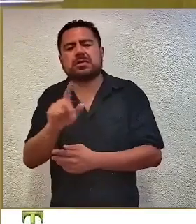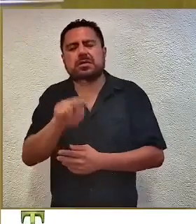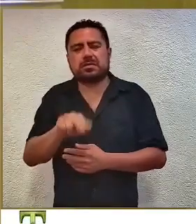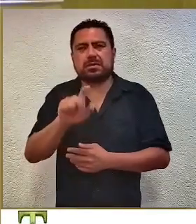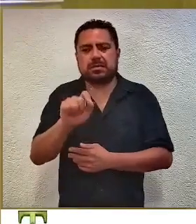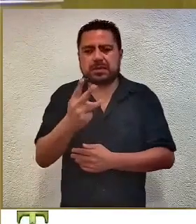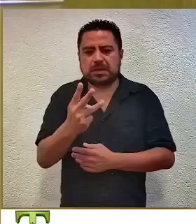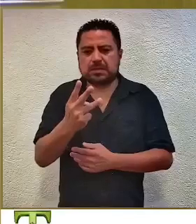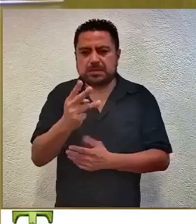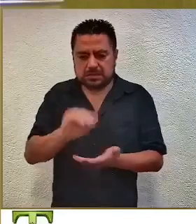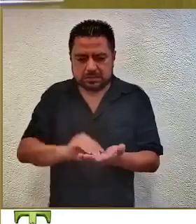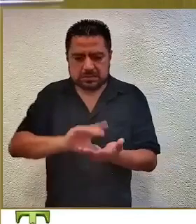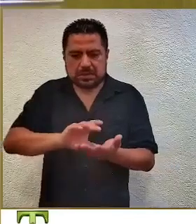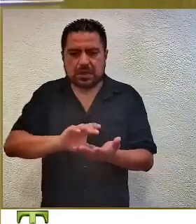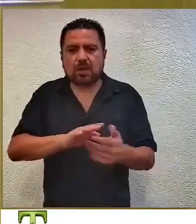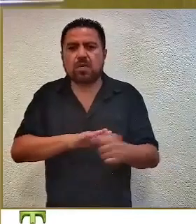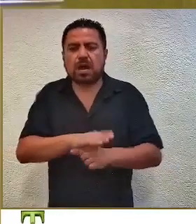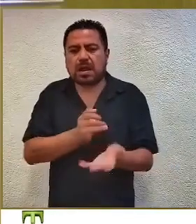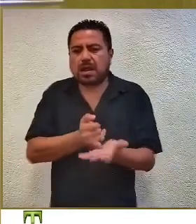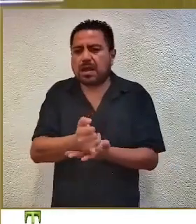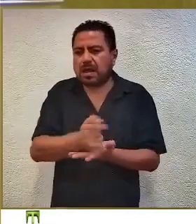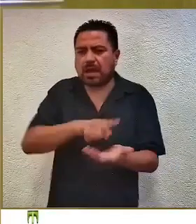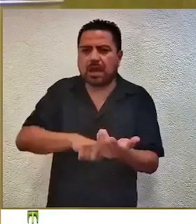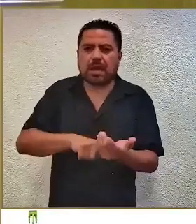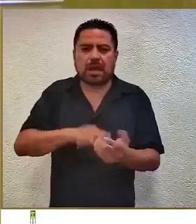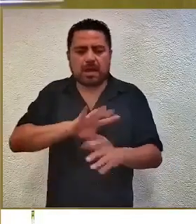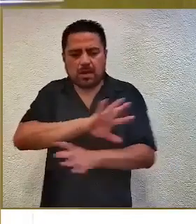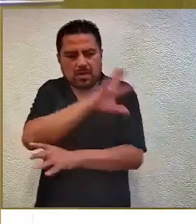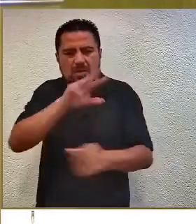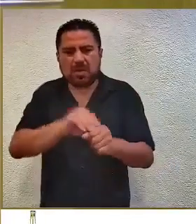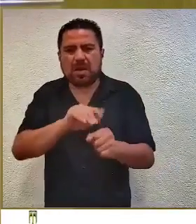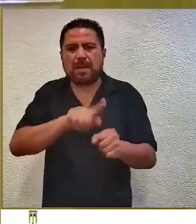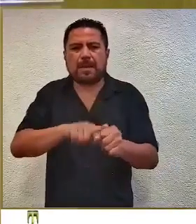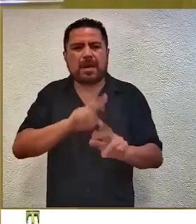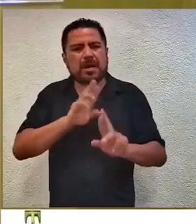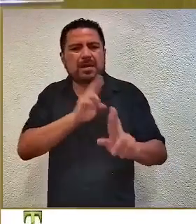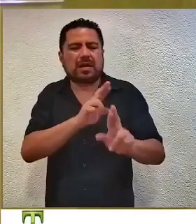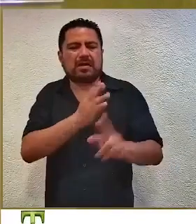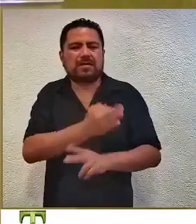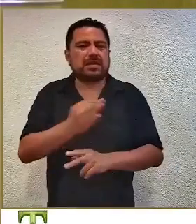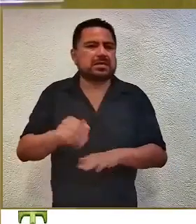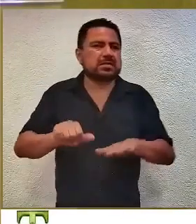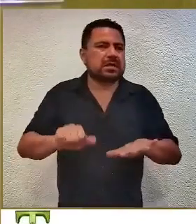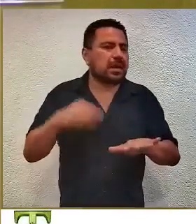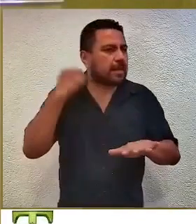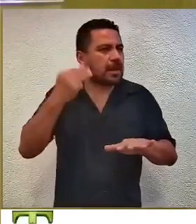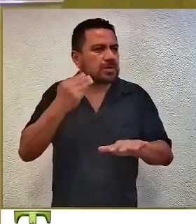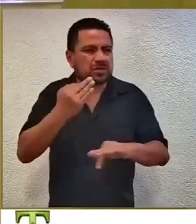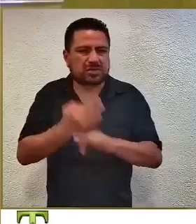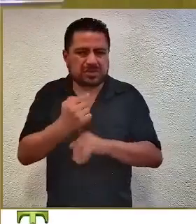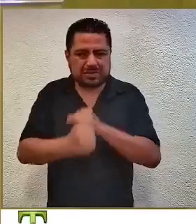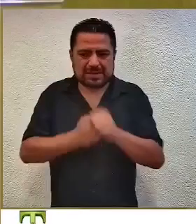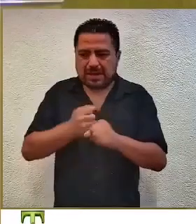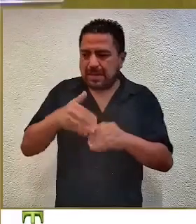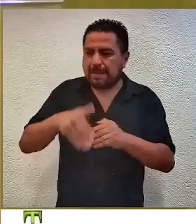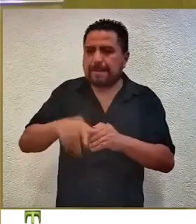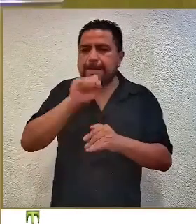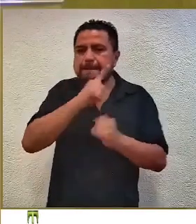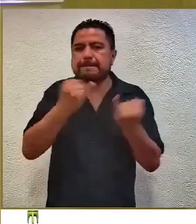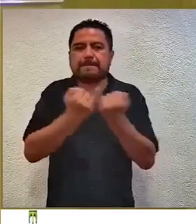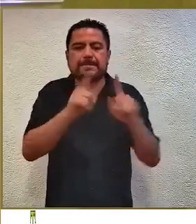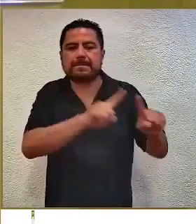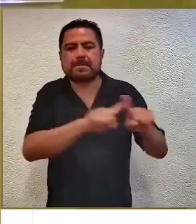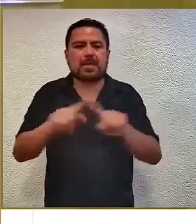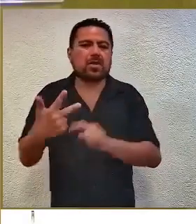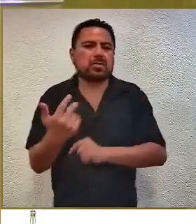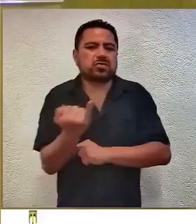TE/GEC/8/2023 acumulados, en el que se determinó tener por cumplida parcialmente la resolución del fecha 16 de marzo del año en curso, así como la diversa de fecha